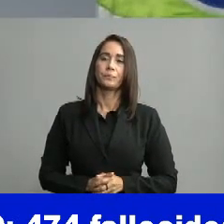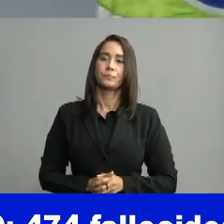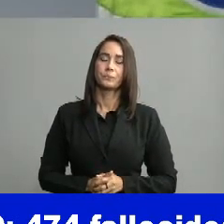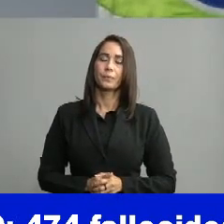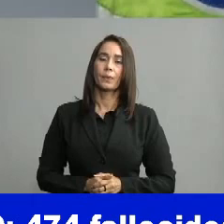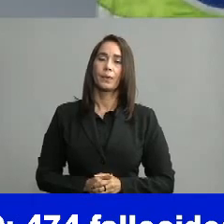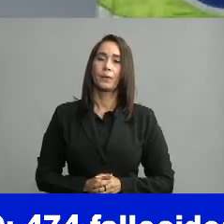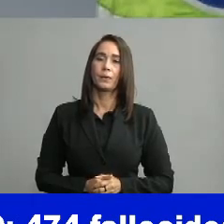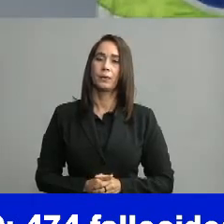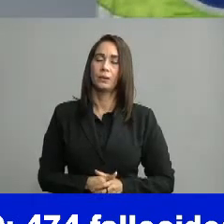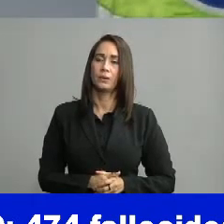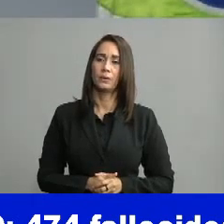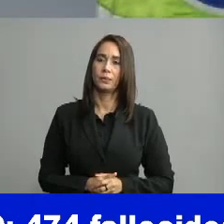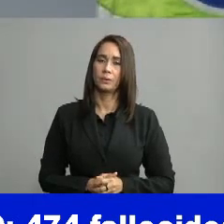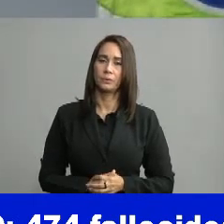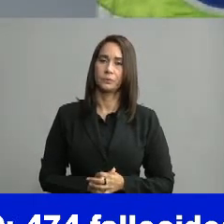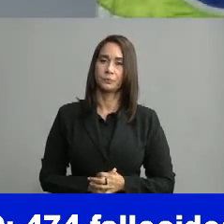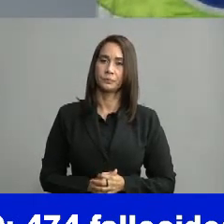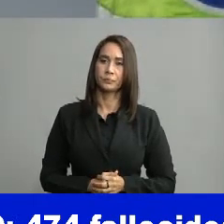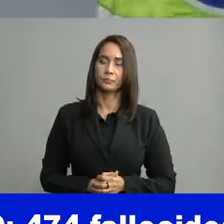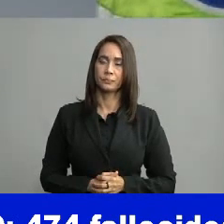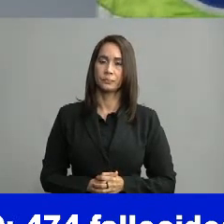está en actividades